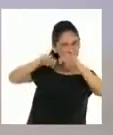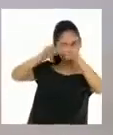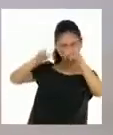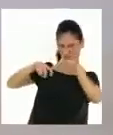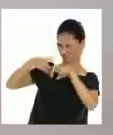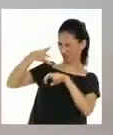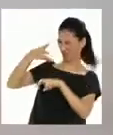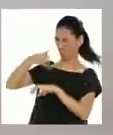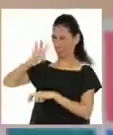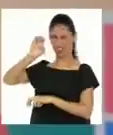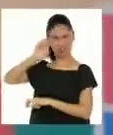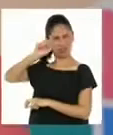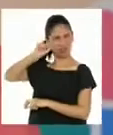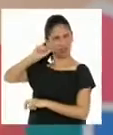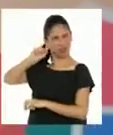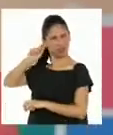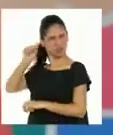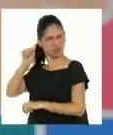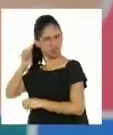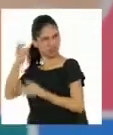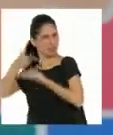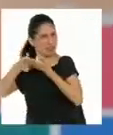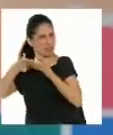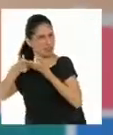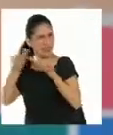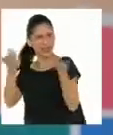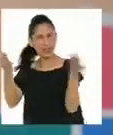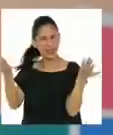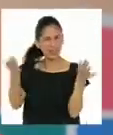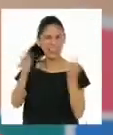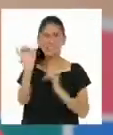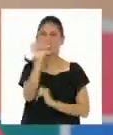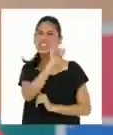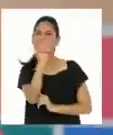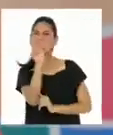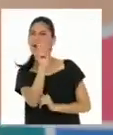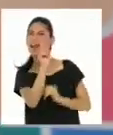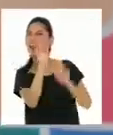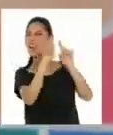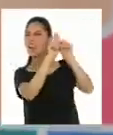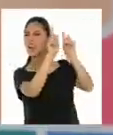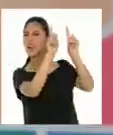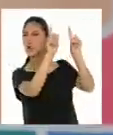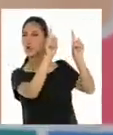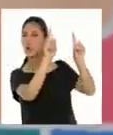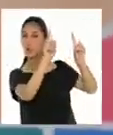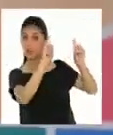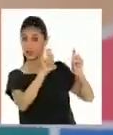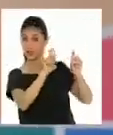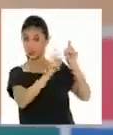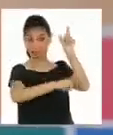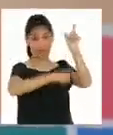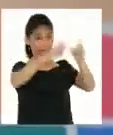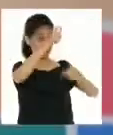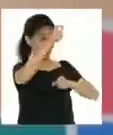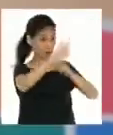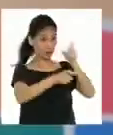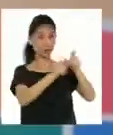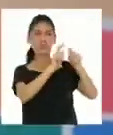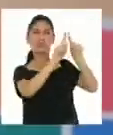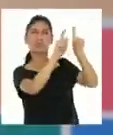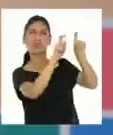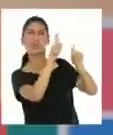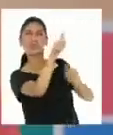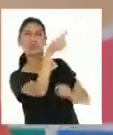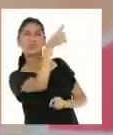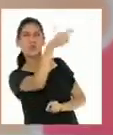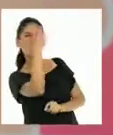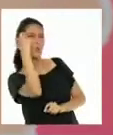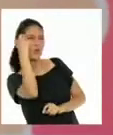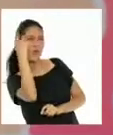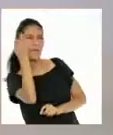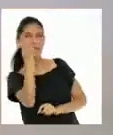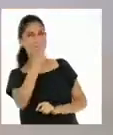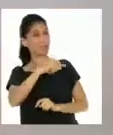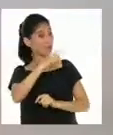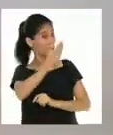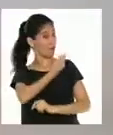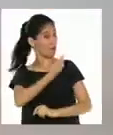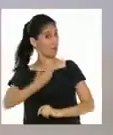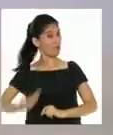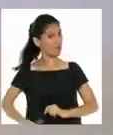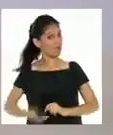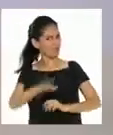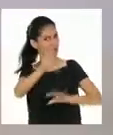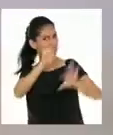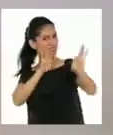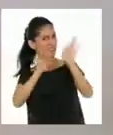está qué? Algo así como las encuestas que hemos visto esas últimas semanas sobre las elecciones presidenciales y congresales. ¿Pero